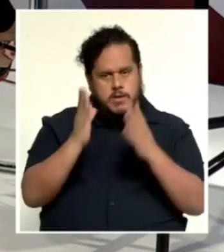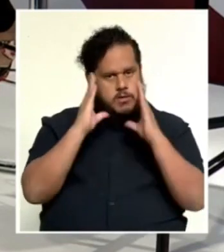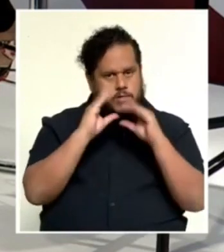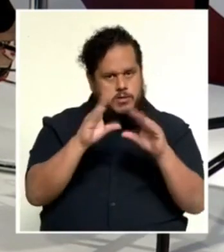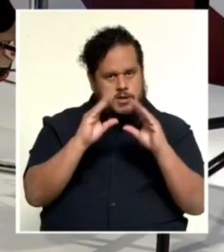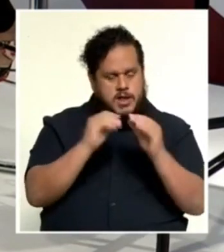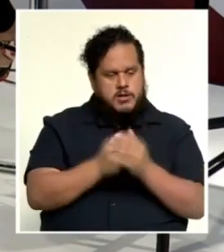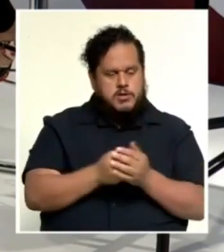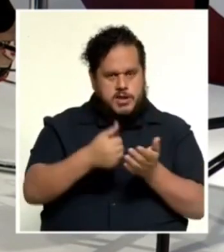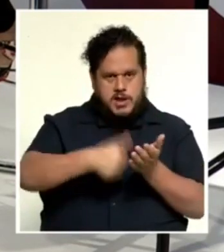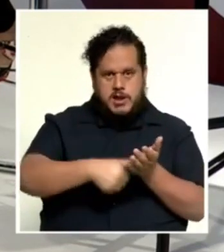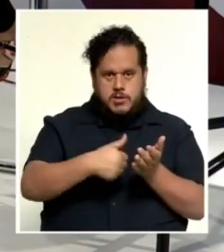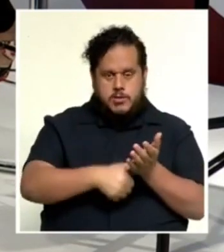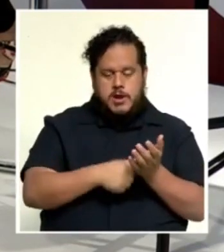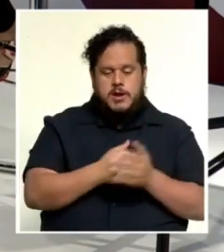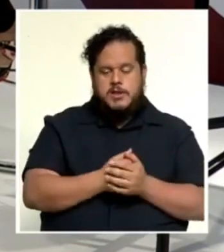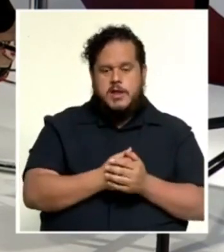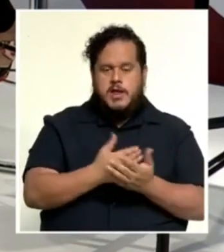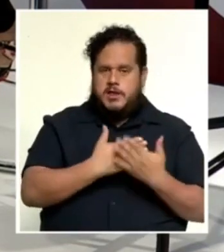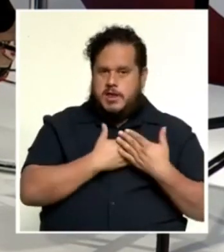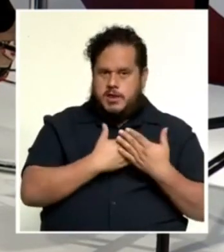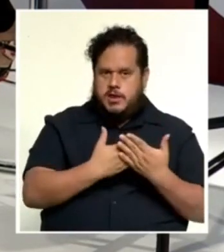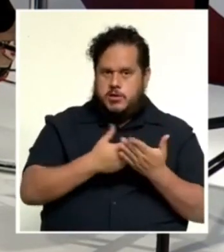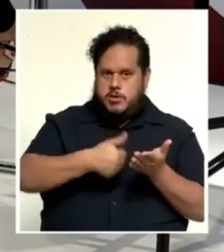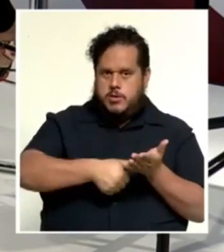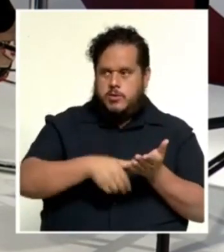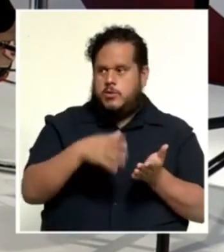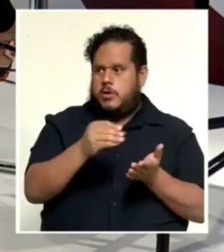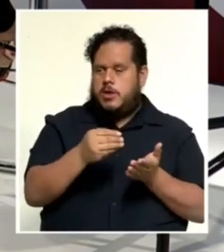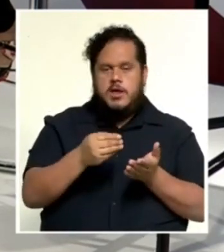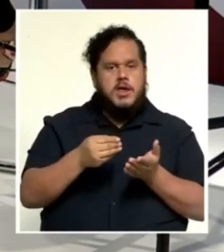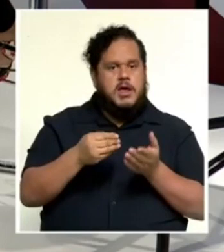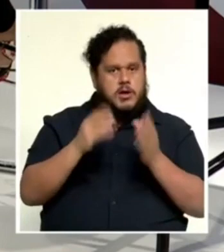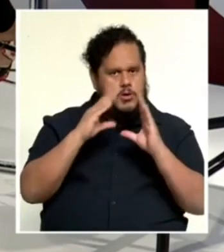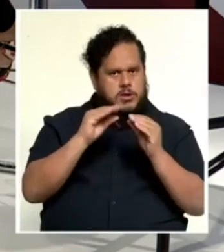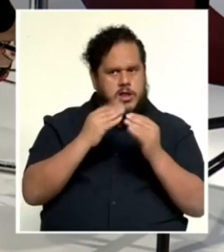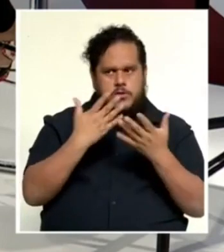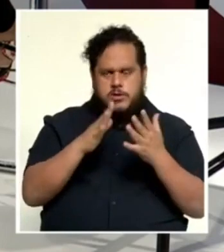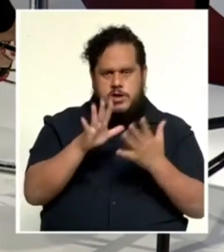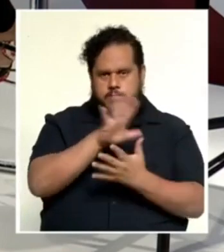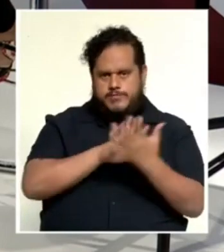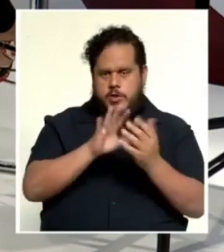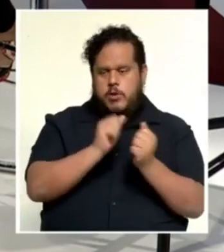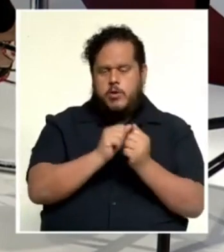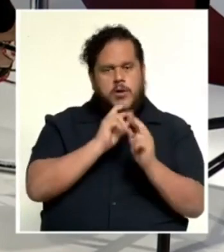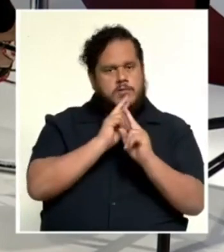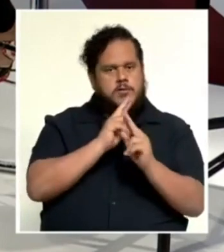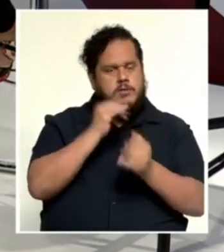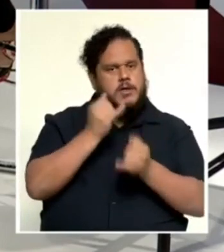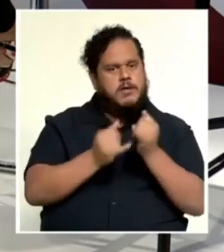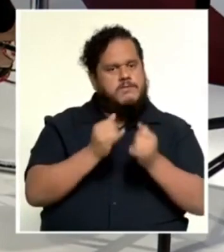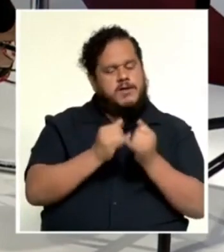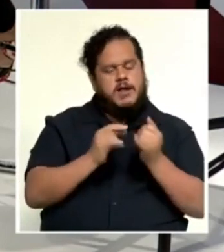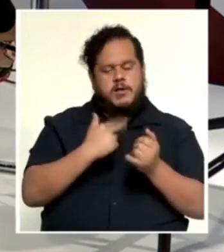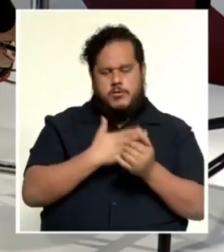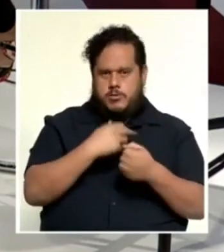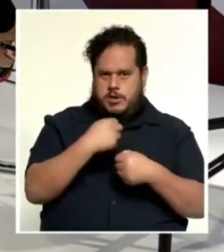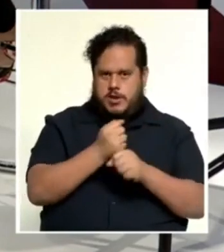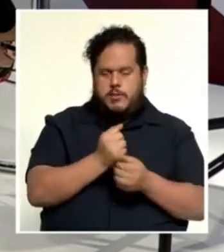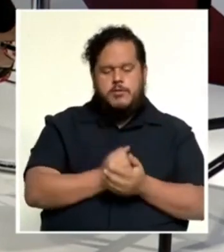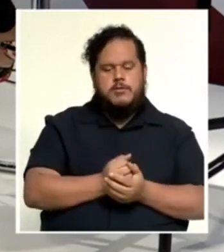datos electorales de intención de voto y los datos ya contrastados con el resultado final dado por el Tribunal Supremo de